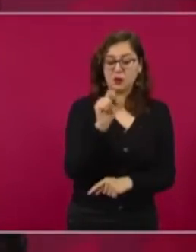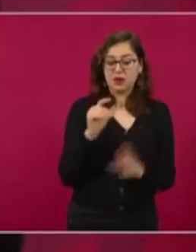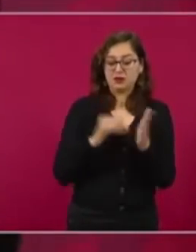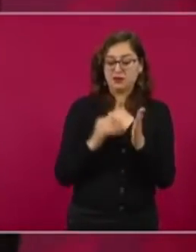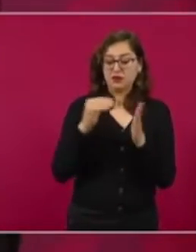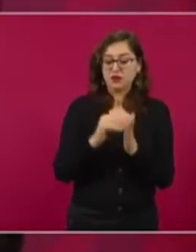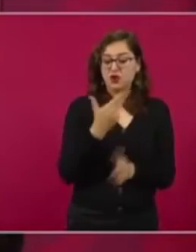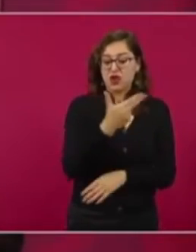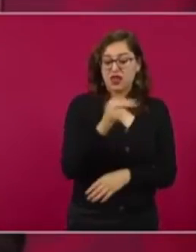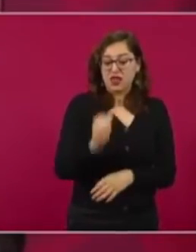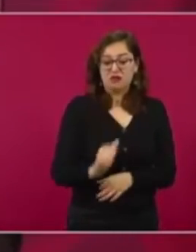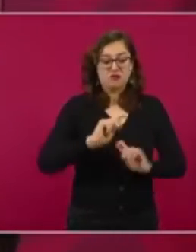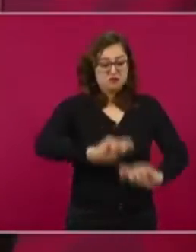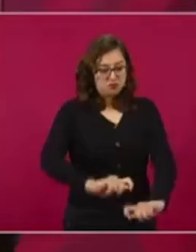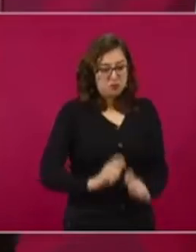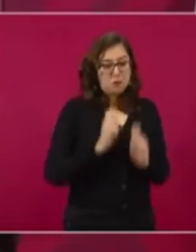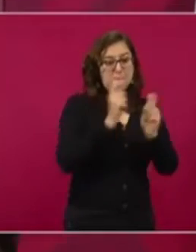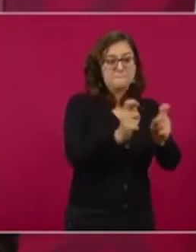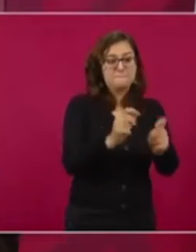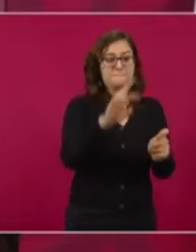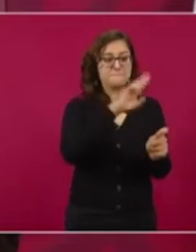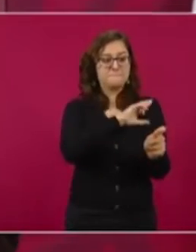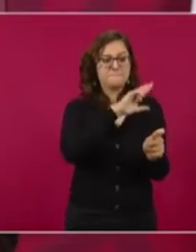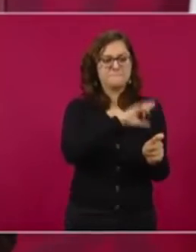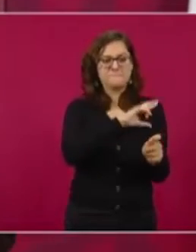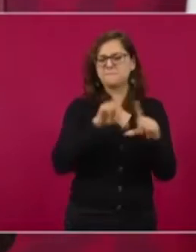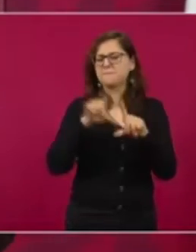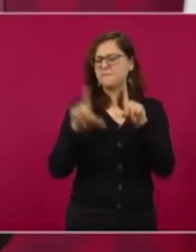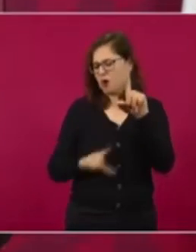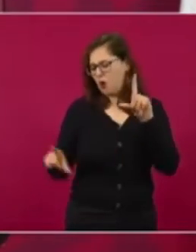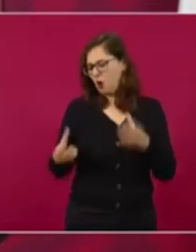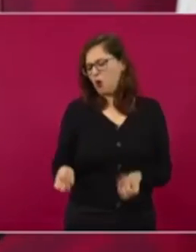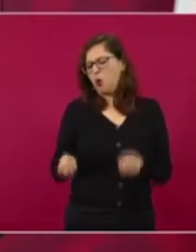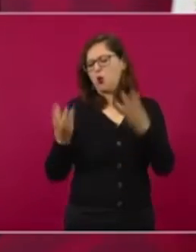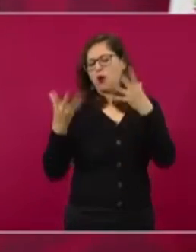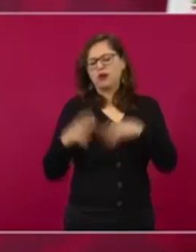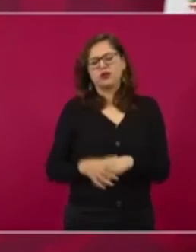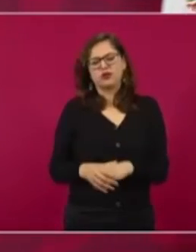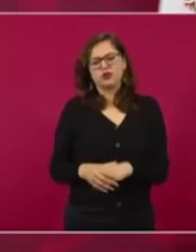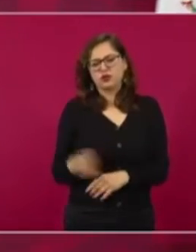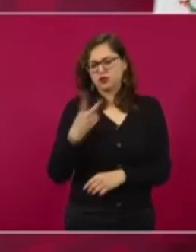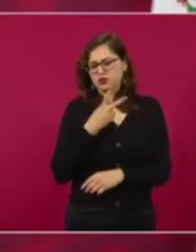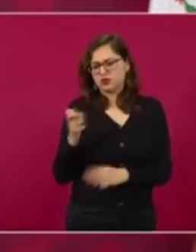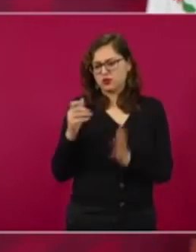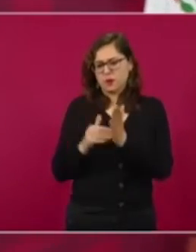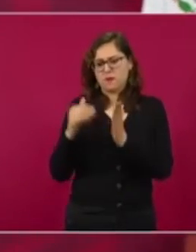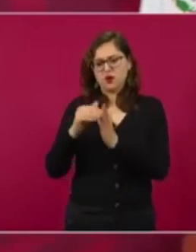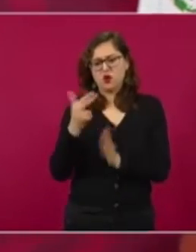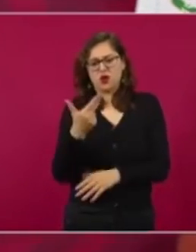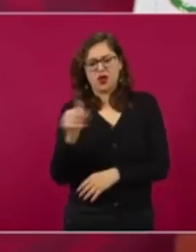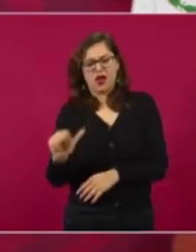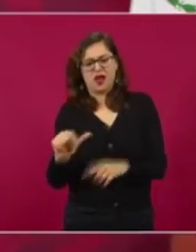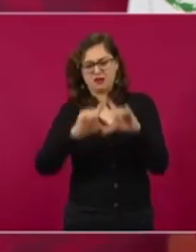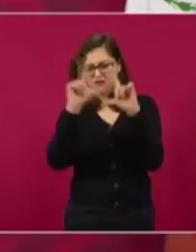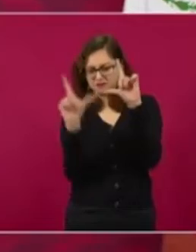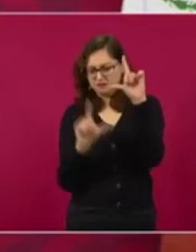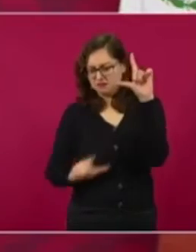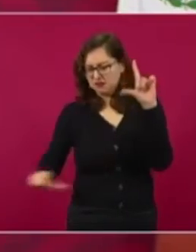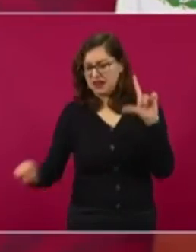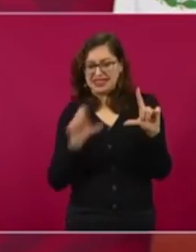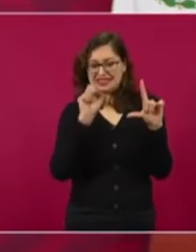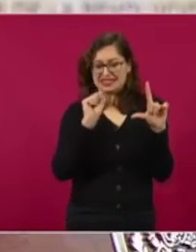El territorio nacional tiene 200 millones de hectáreas. Entregaron el 60% del territorio